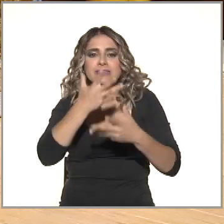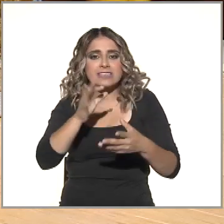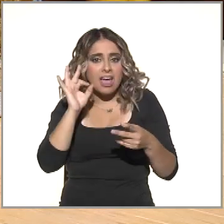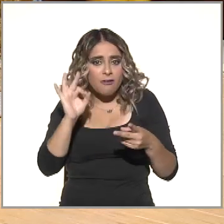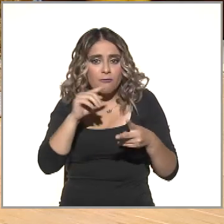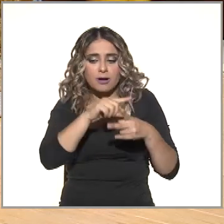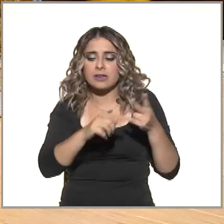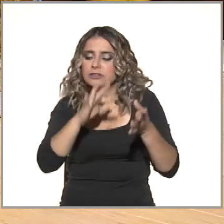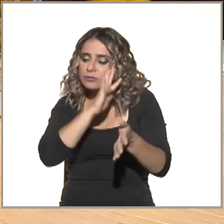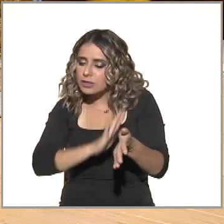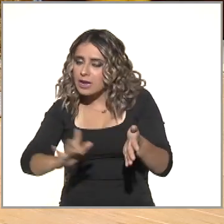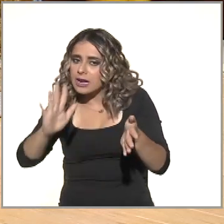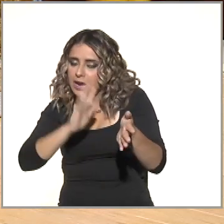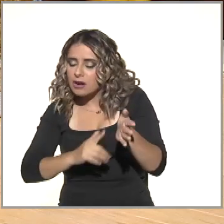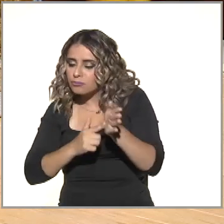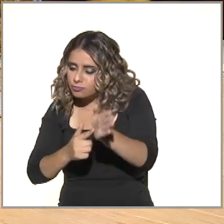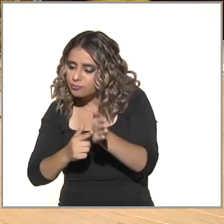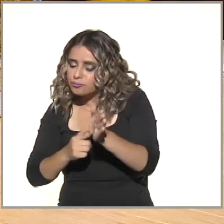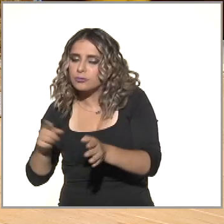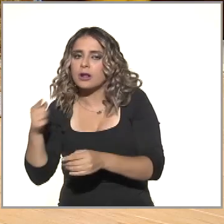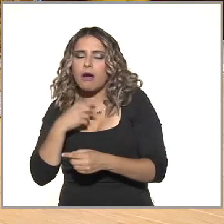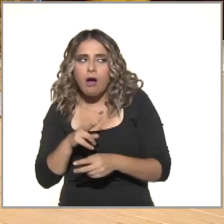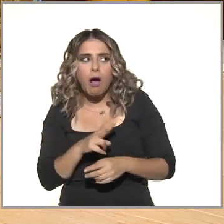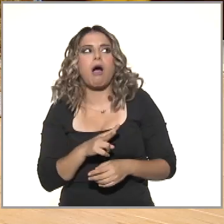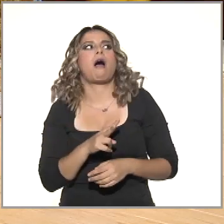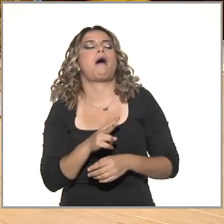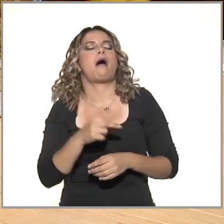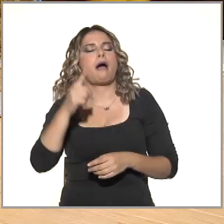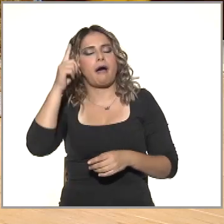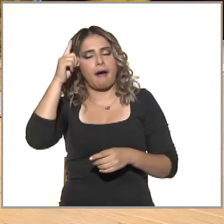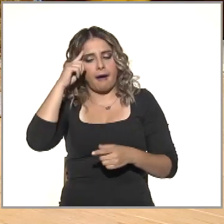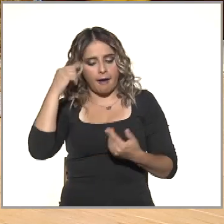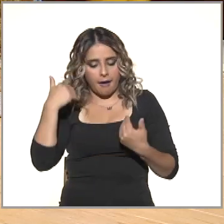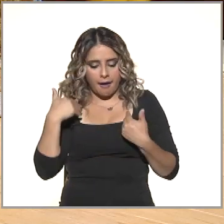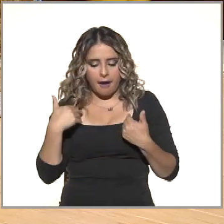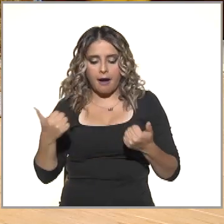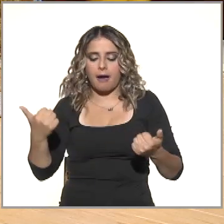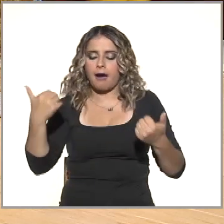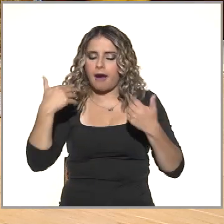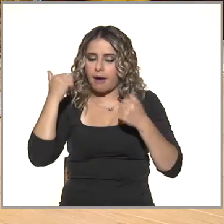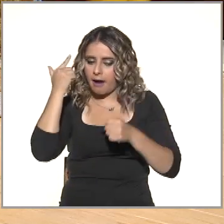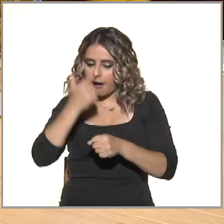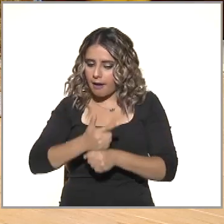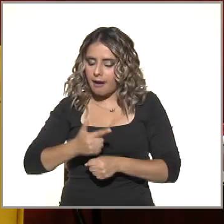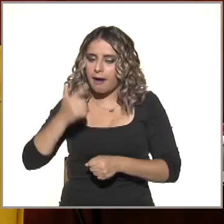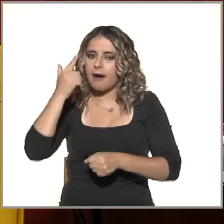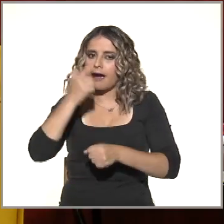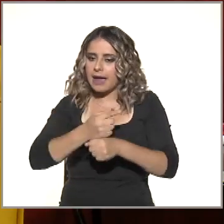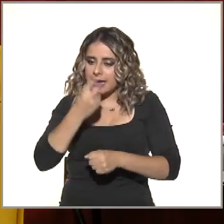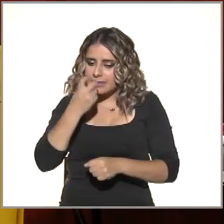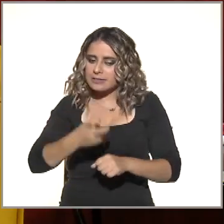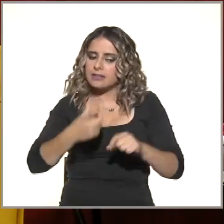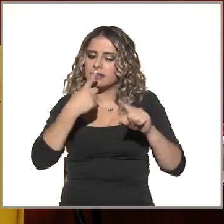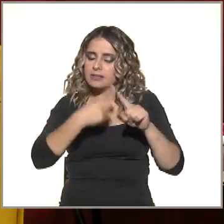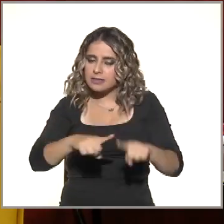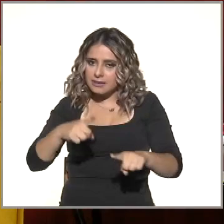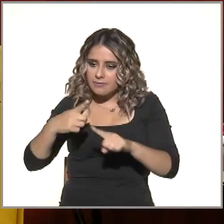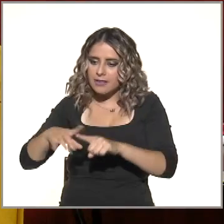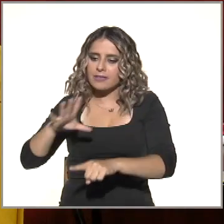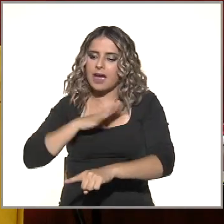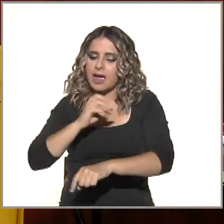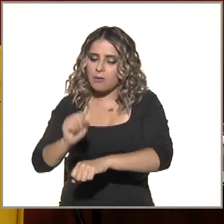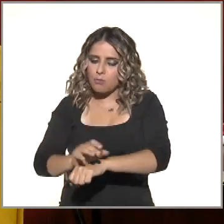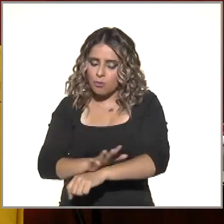esa literatura nos va desgranando todos los elementos de la